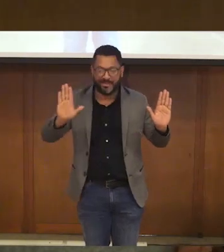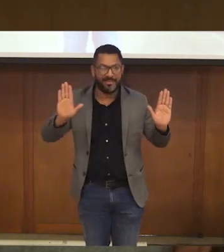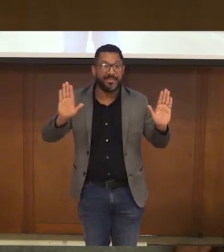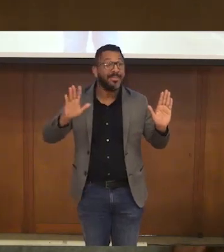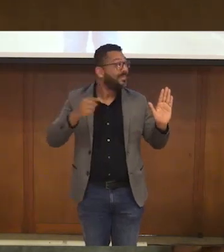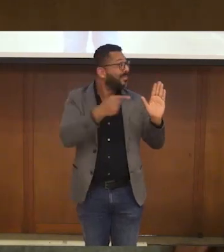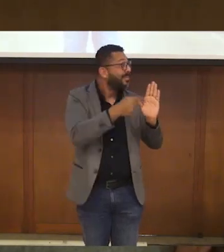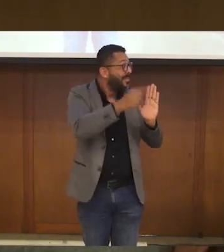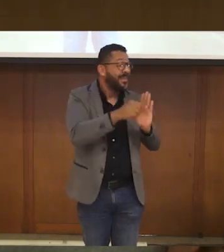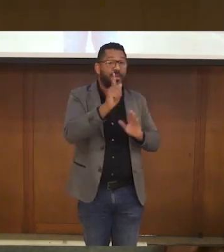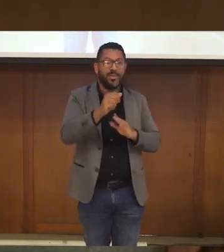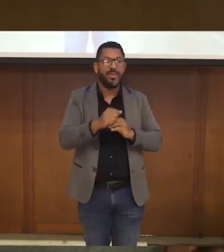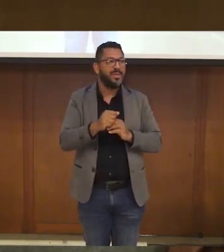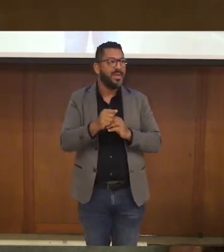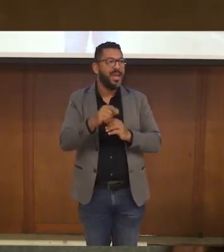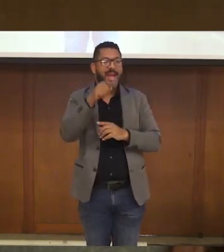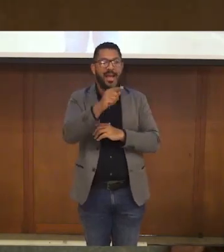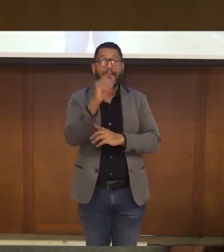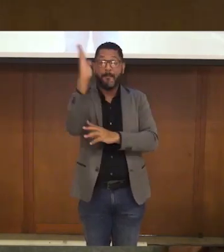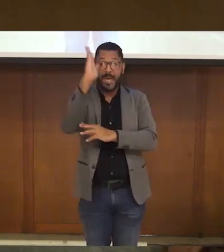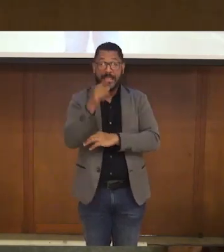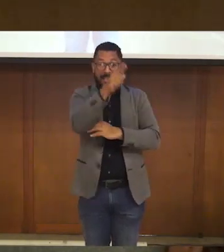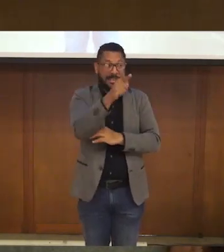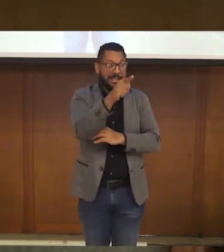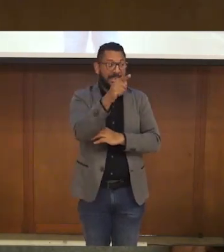Putumayo, del Caquetá. De hecho, en Río de Janeiro,